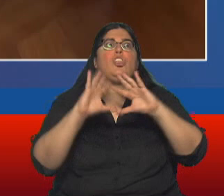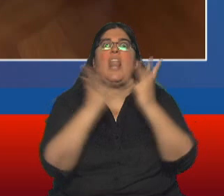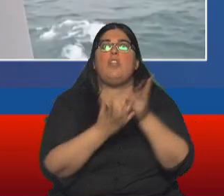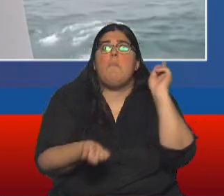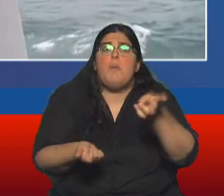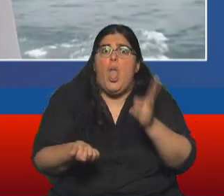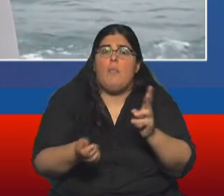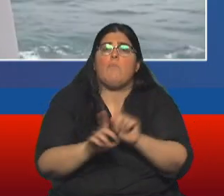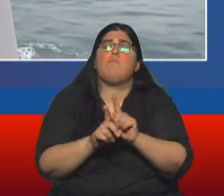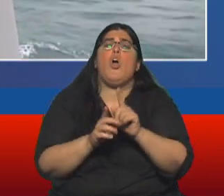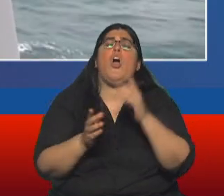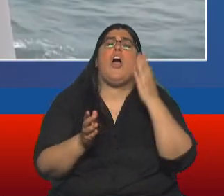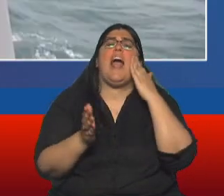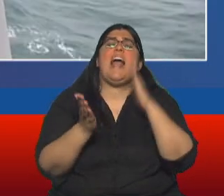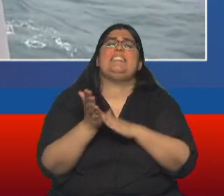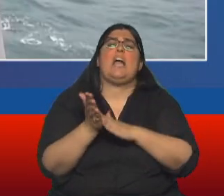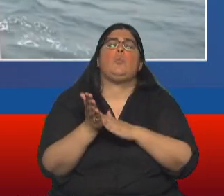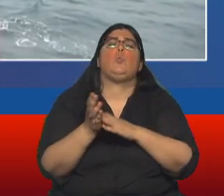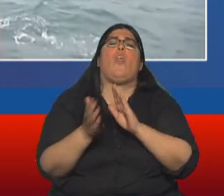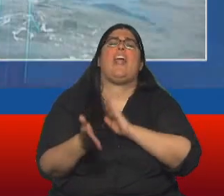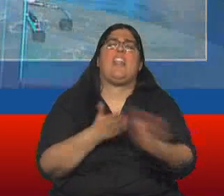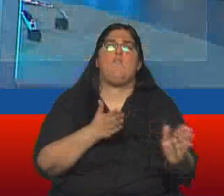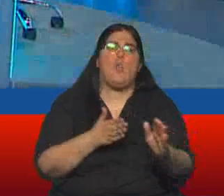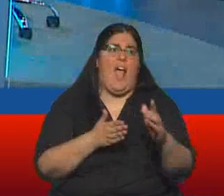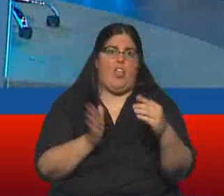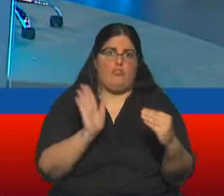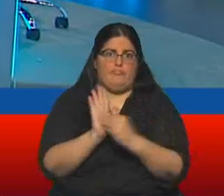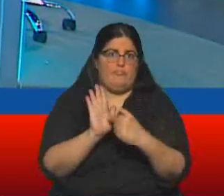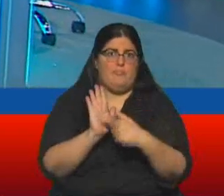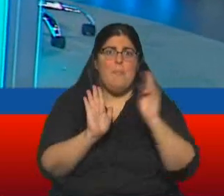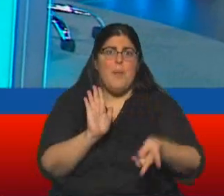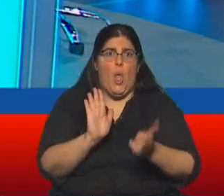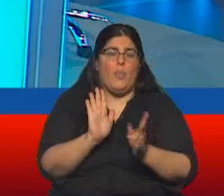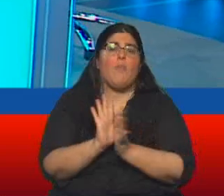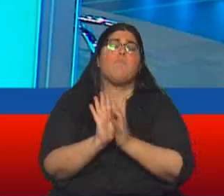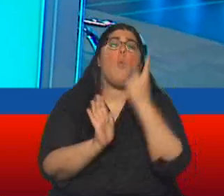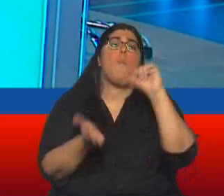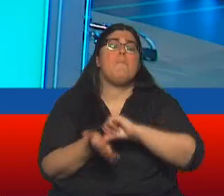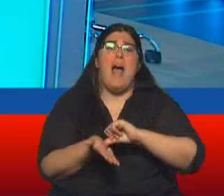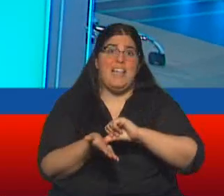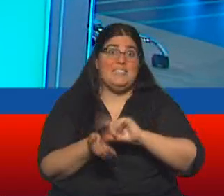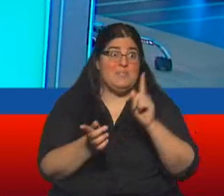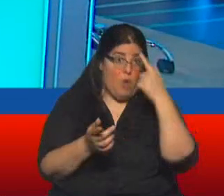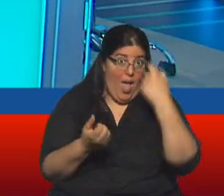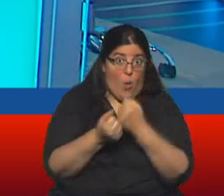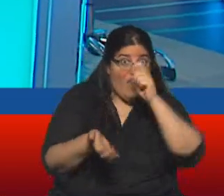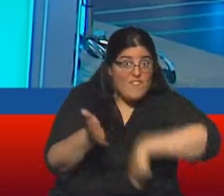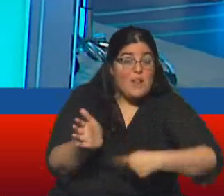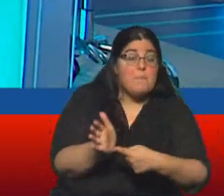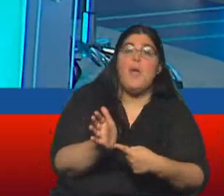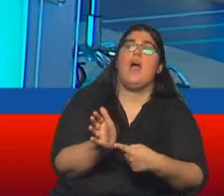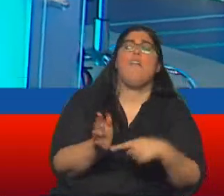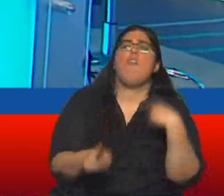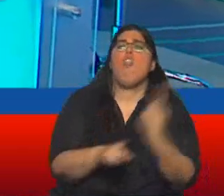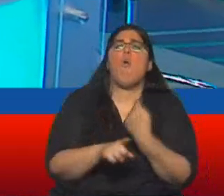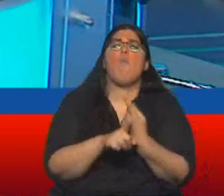del estatuto, de la Convención del Estatuto de Refugiados, que dice un Estado firmante de este estatuto no puede